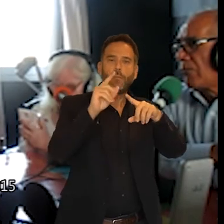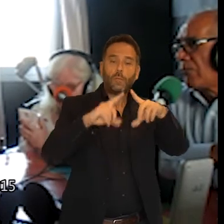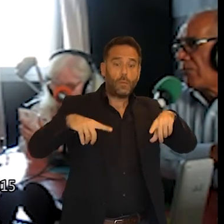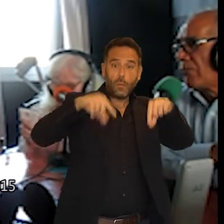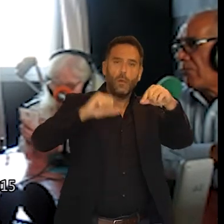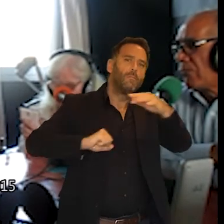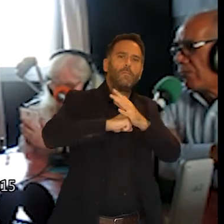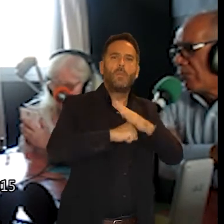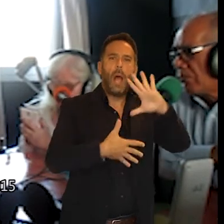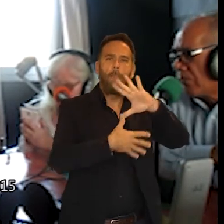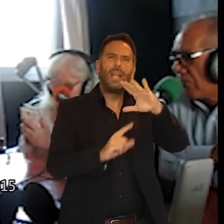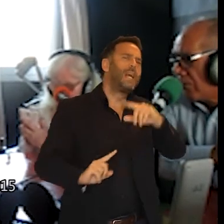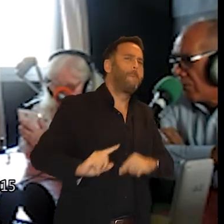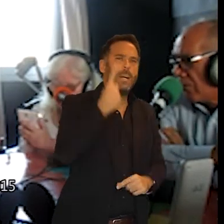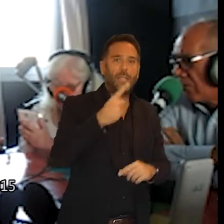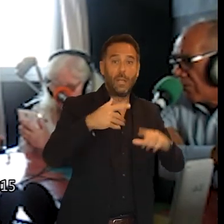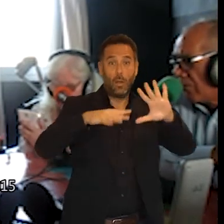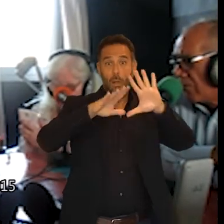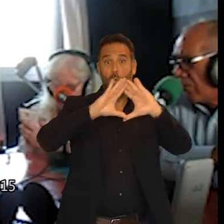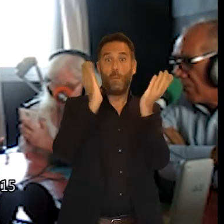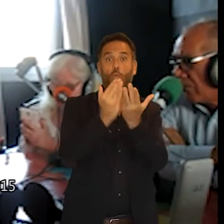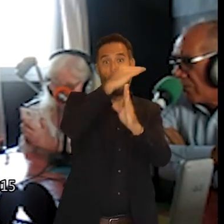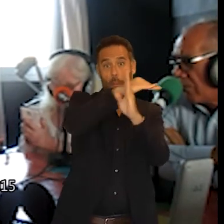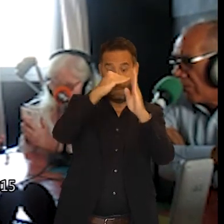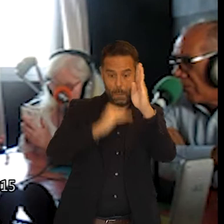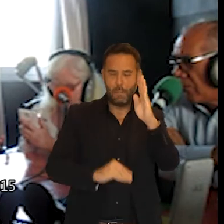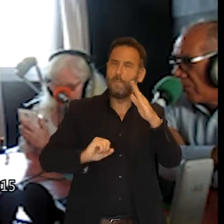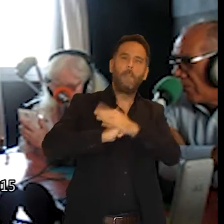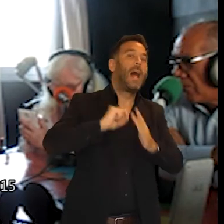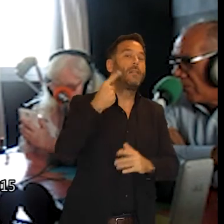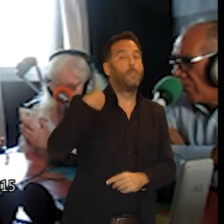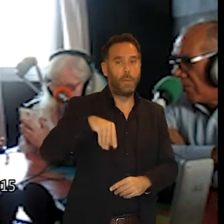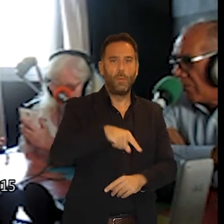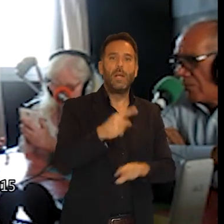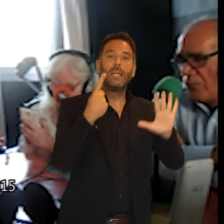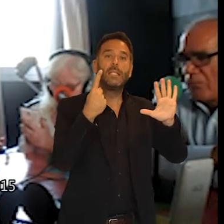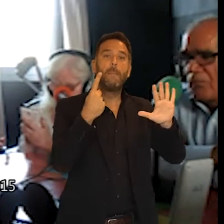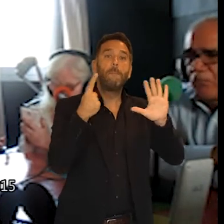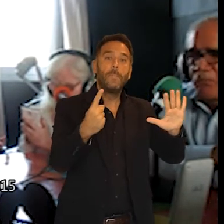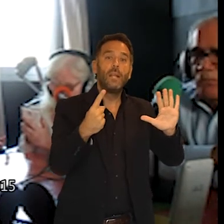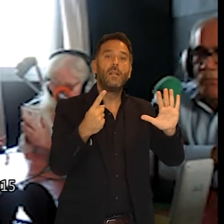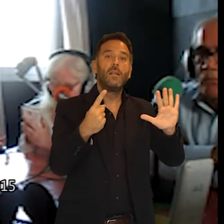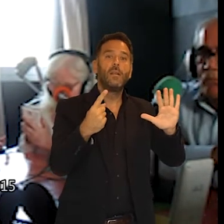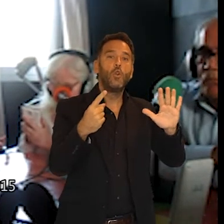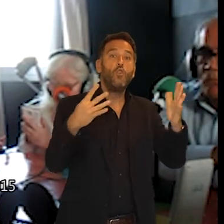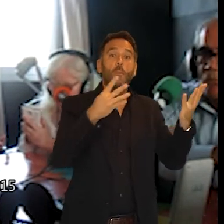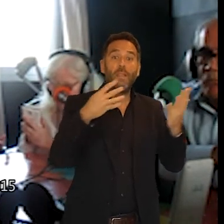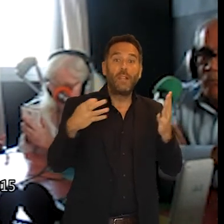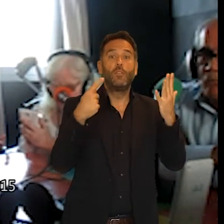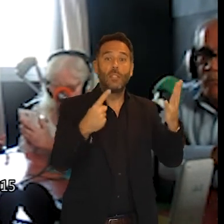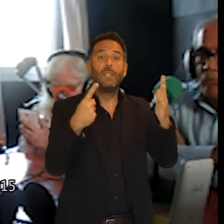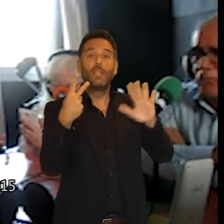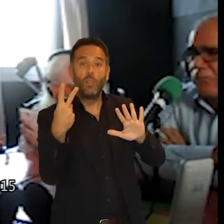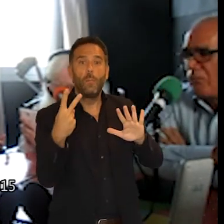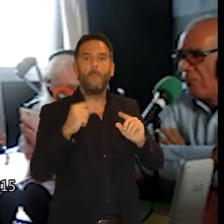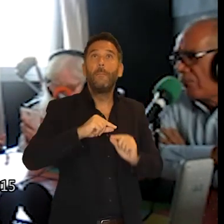toda América y del hemisferio sur, con un total de 6.962 metros. Actualmente se encuentran en plena